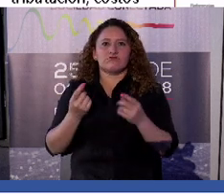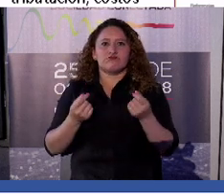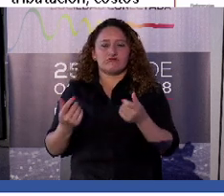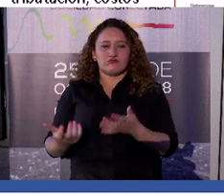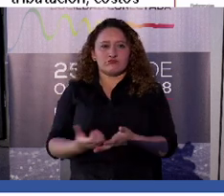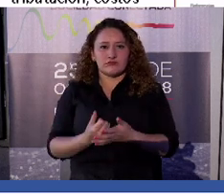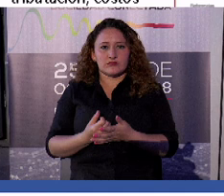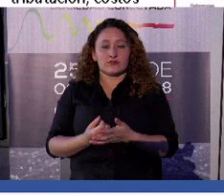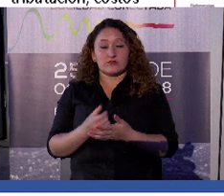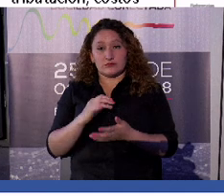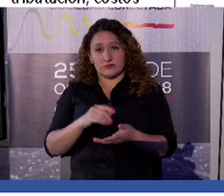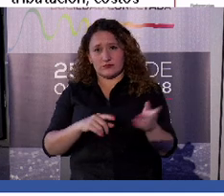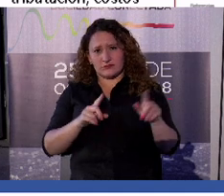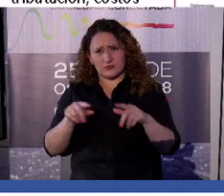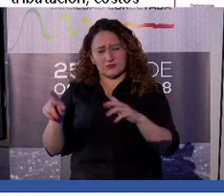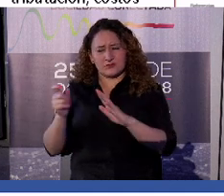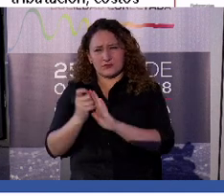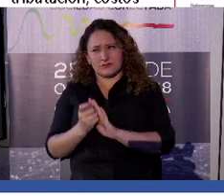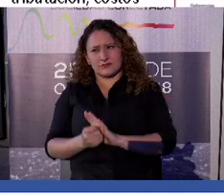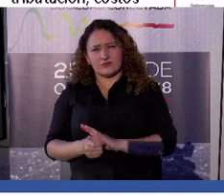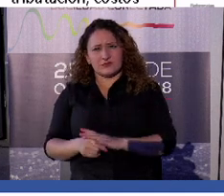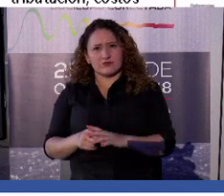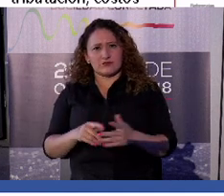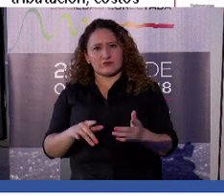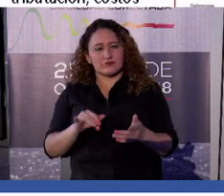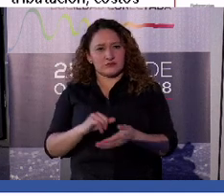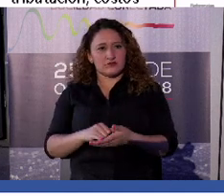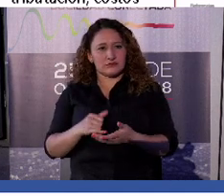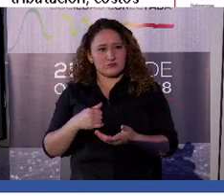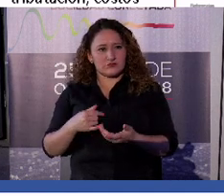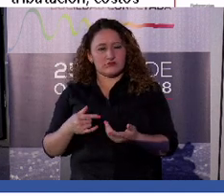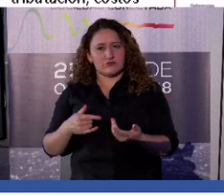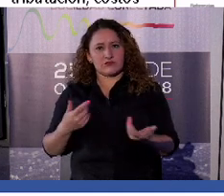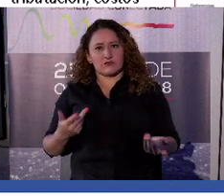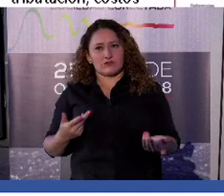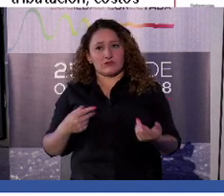elementos, y lo que uno tiene como inversionista sobre la mesa, son proyectos distintos,